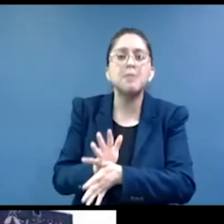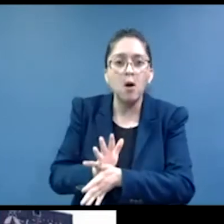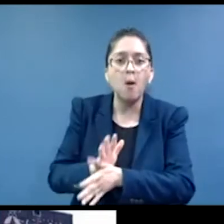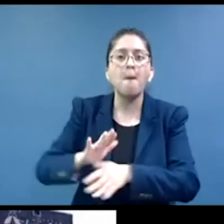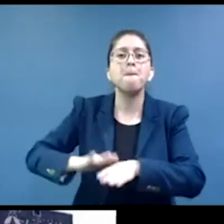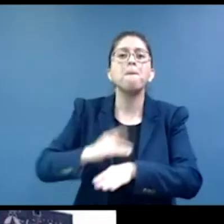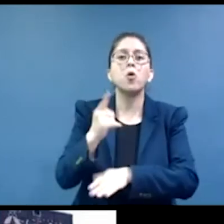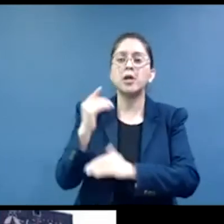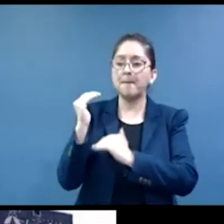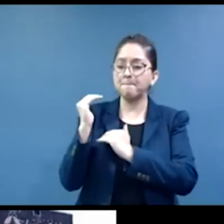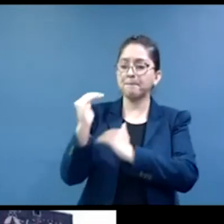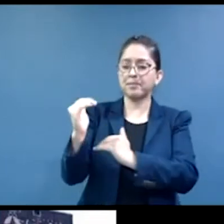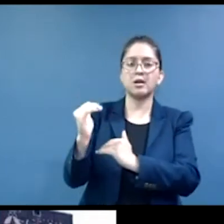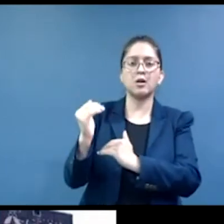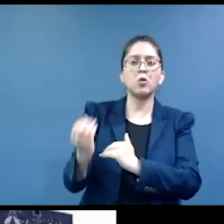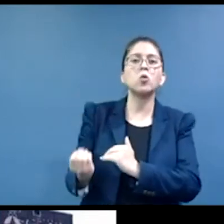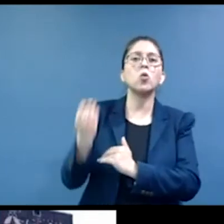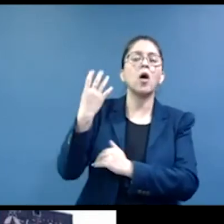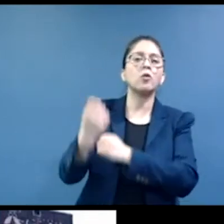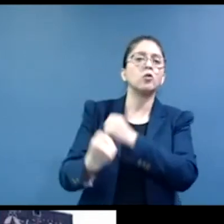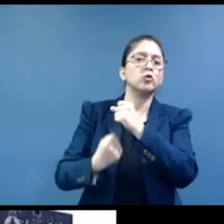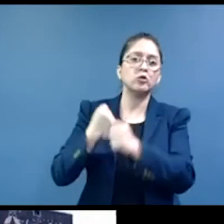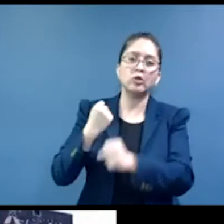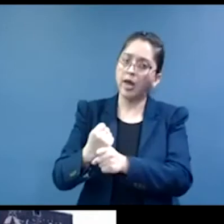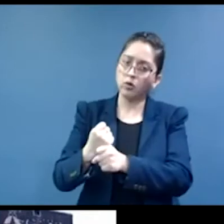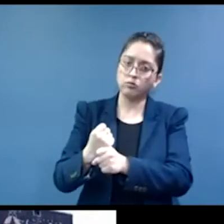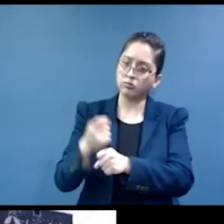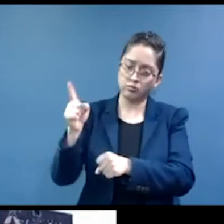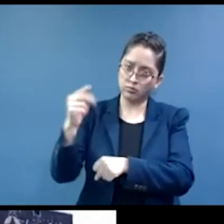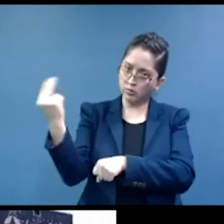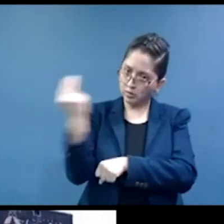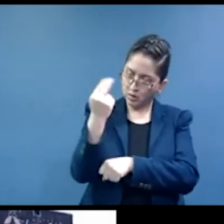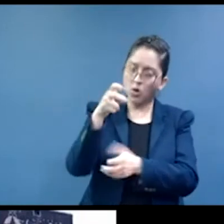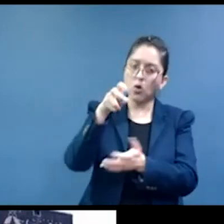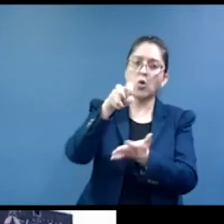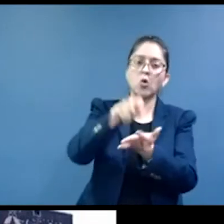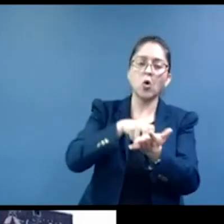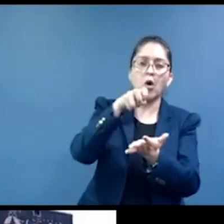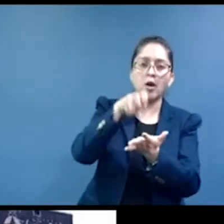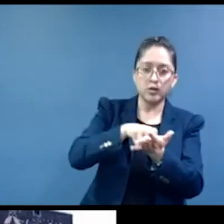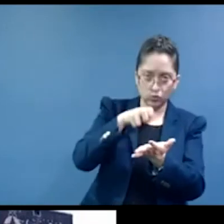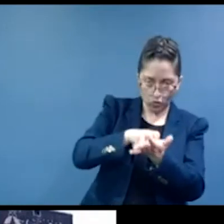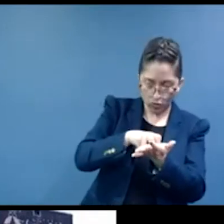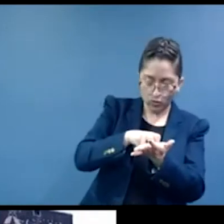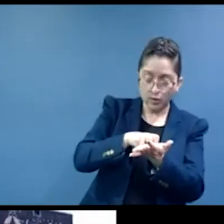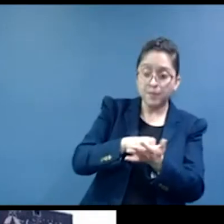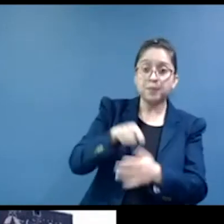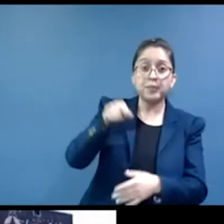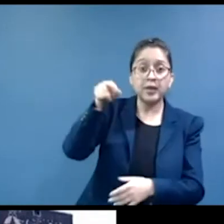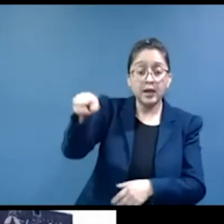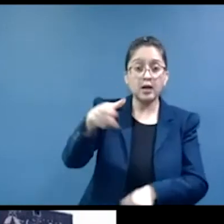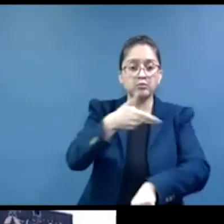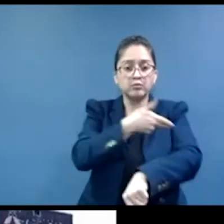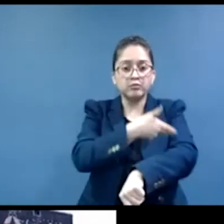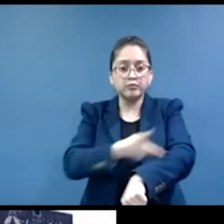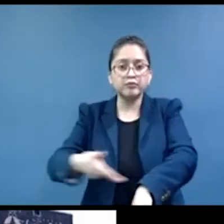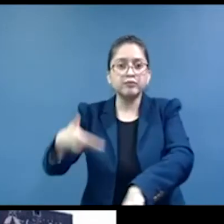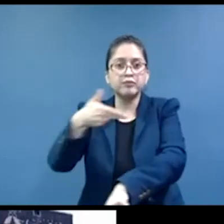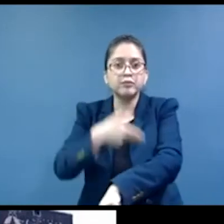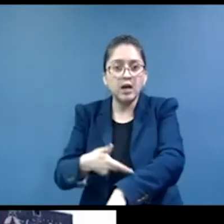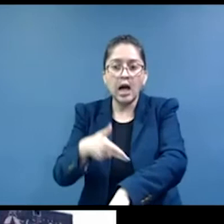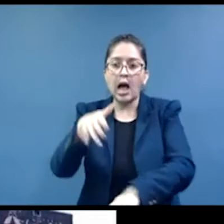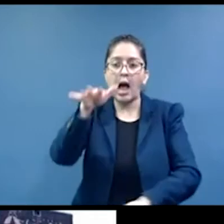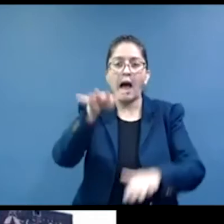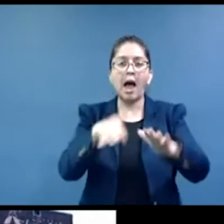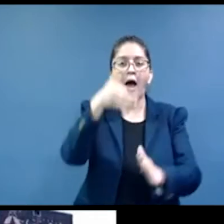edad, y recomendó modificarlos. Y esta resolución evidenció esta situación de inseguridad jurídica